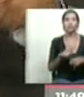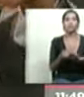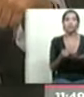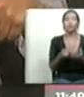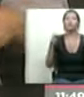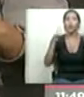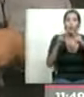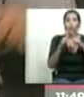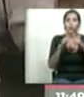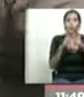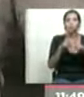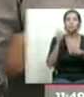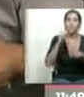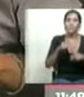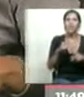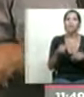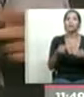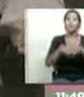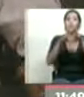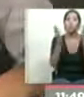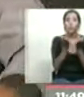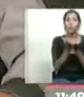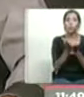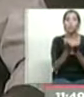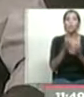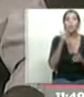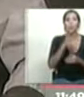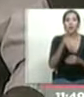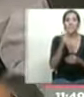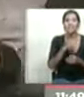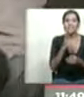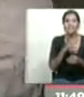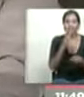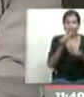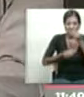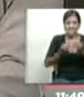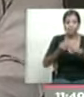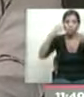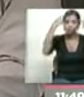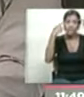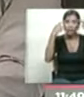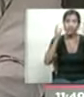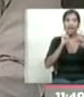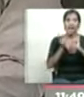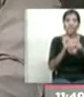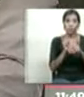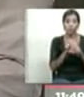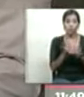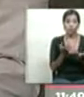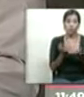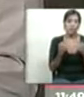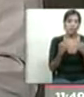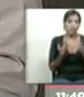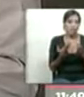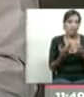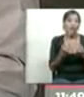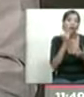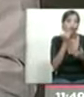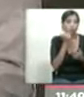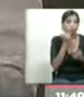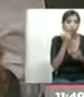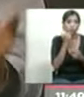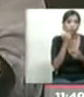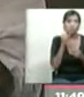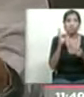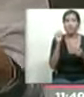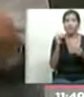conoció gran parte del mundo a través de políticas emanadas por Hugo Chávez, que alguna gente las despilfarró. Estoy hablando del grandioso